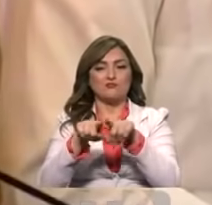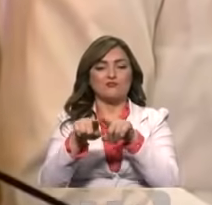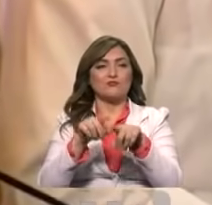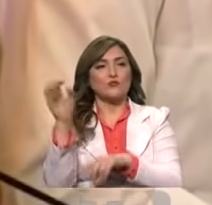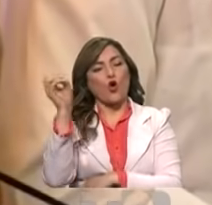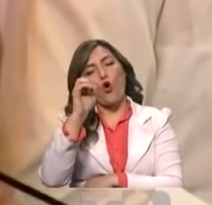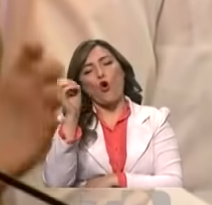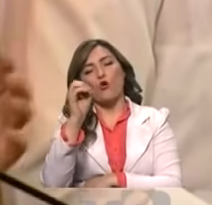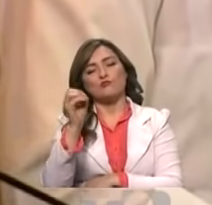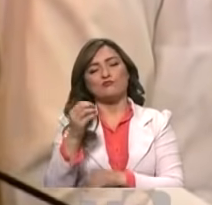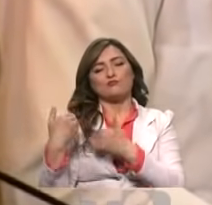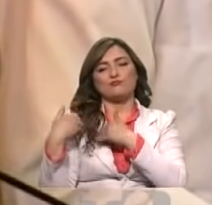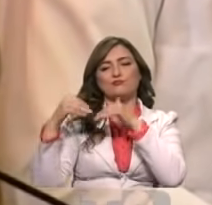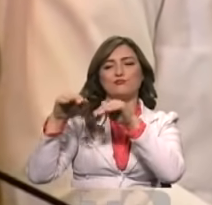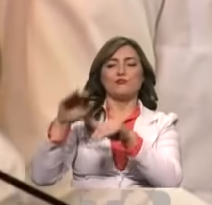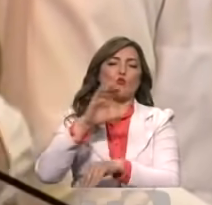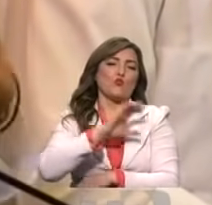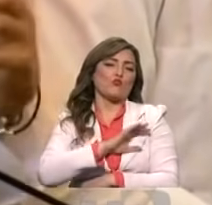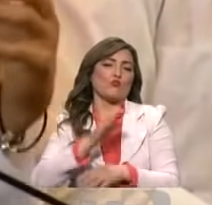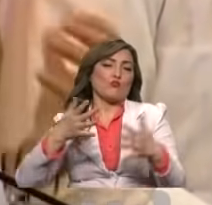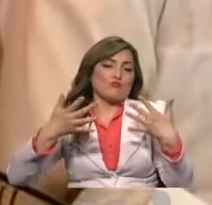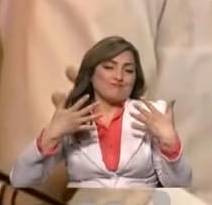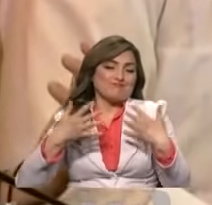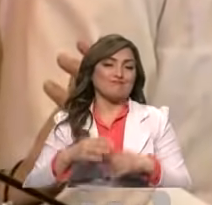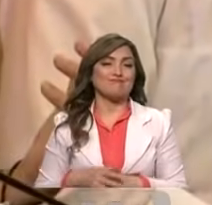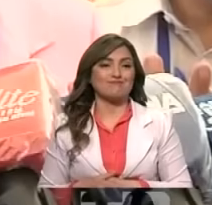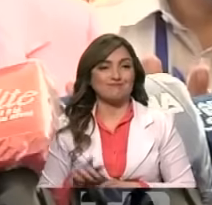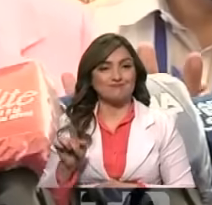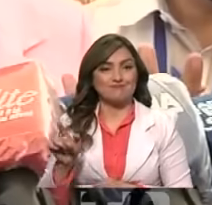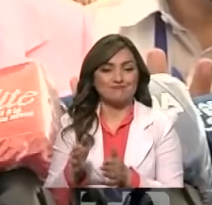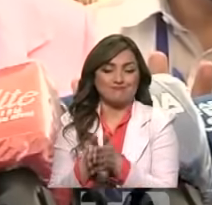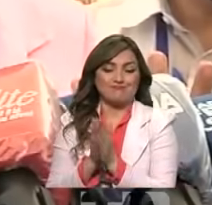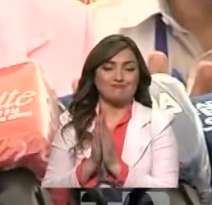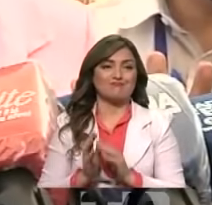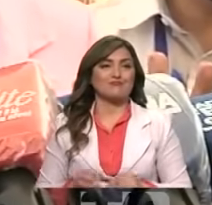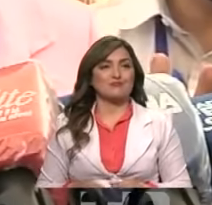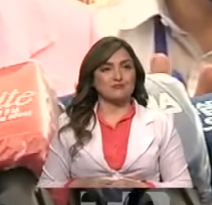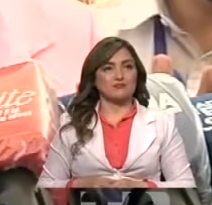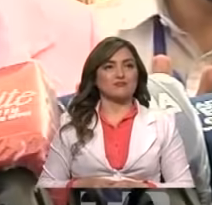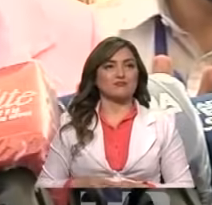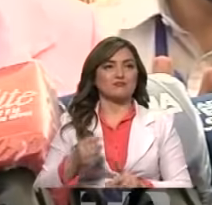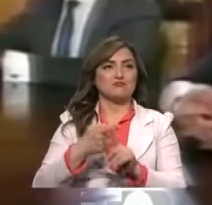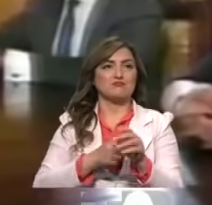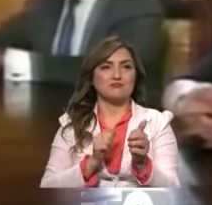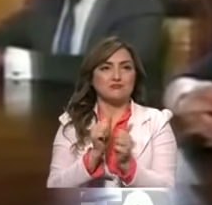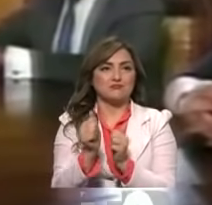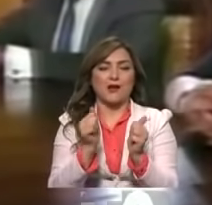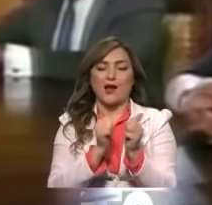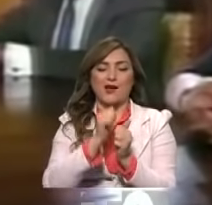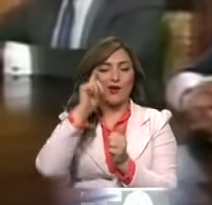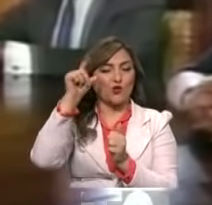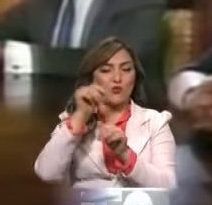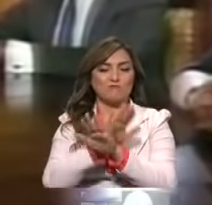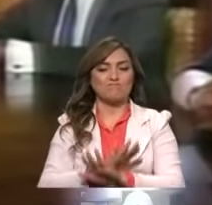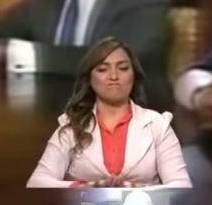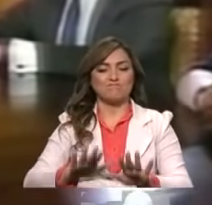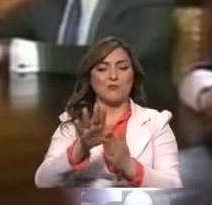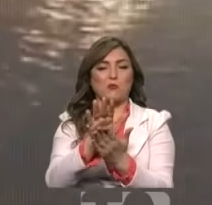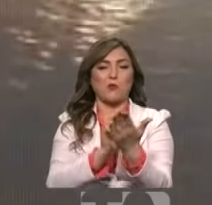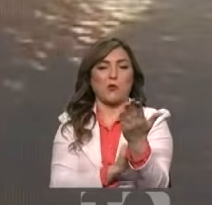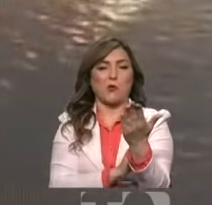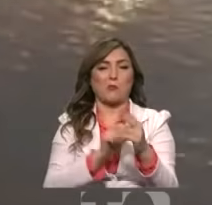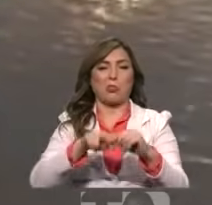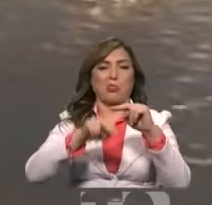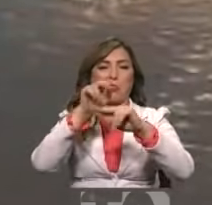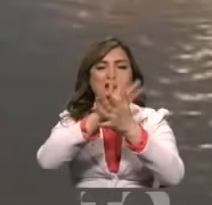o entregarle la competencia al municipio de Guayaquil, que para entonces la pedía. Los meses pasaron, terminó el gobierno y el proyecto no